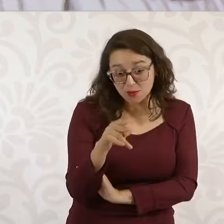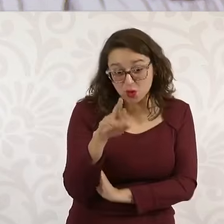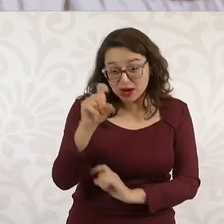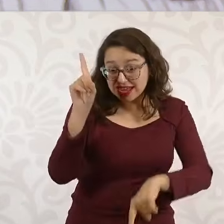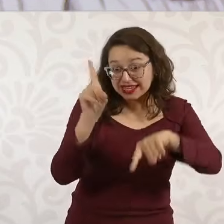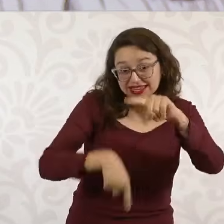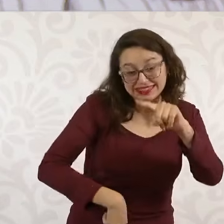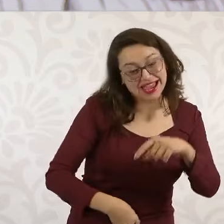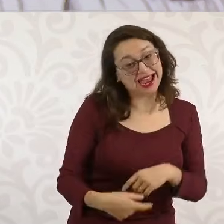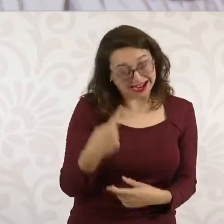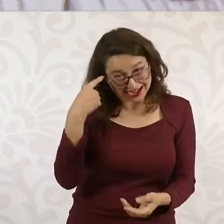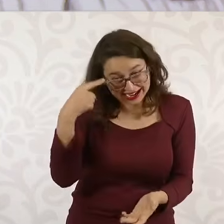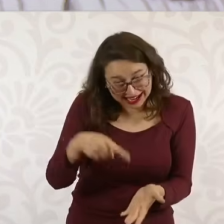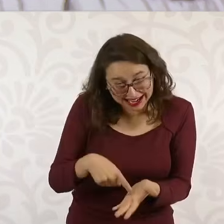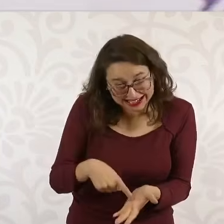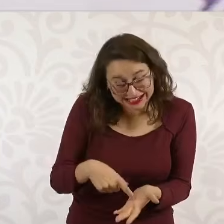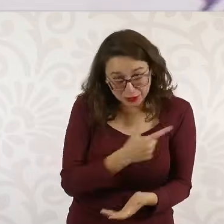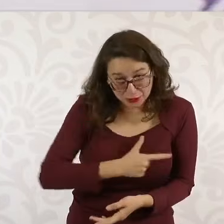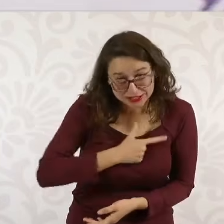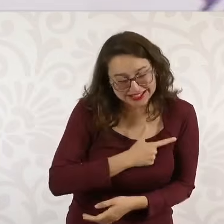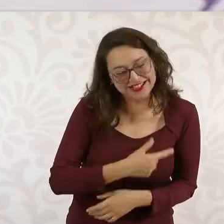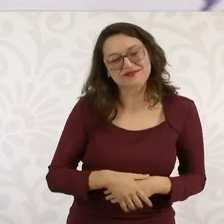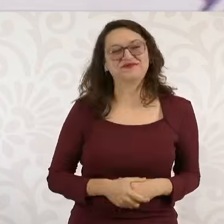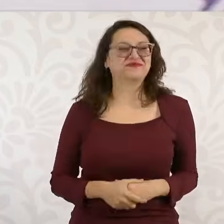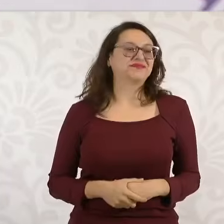No creo que le guste a Alito. ¿Ustedes creen que el PAN,